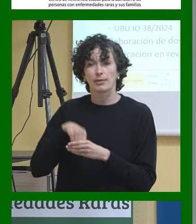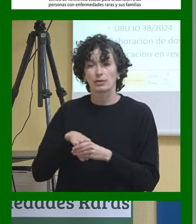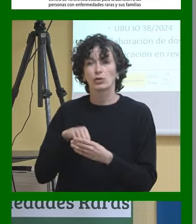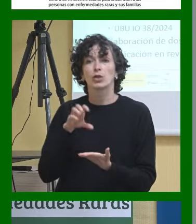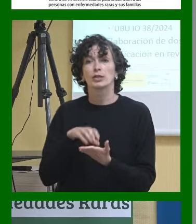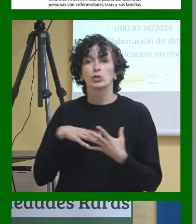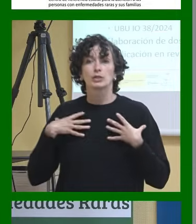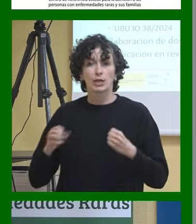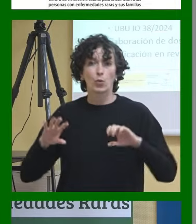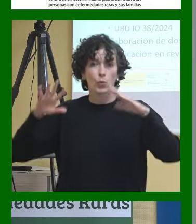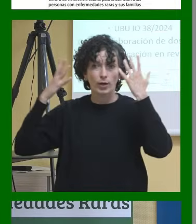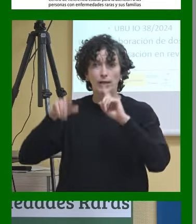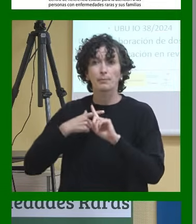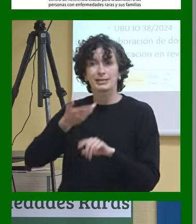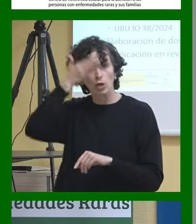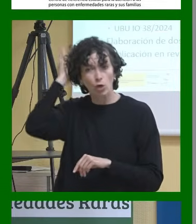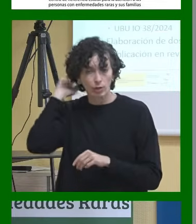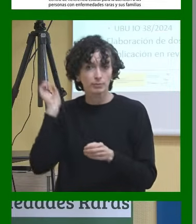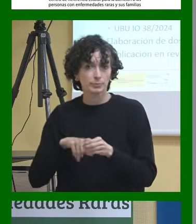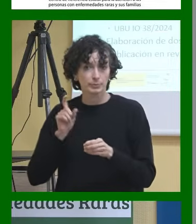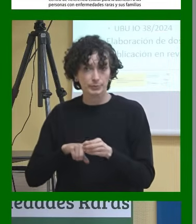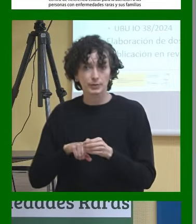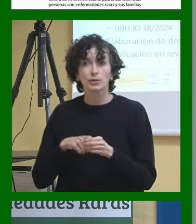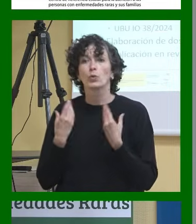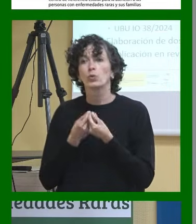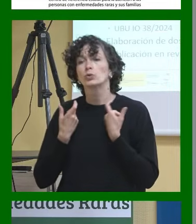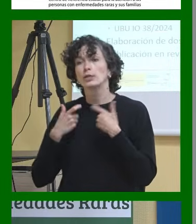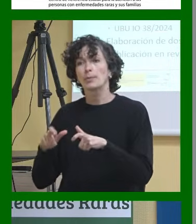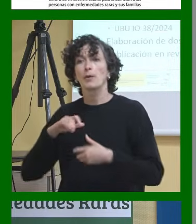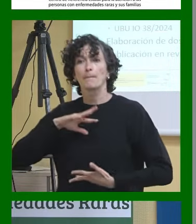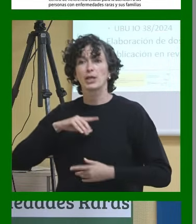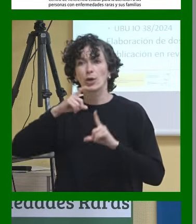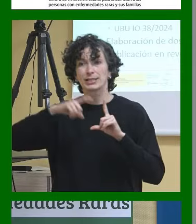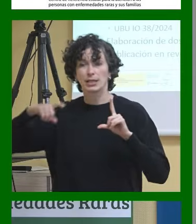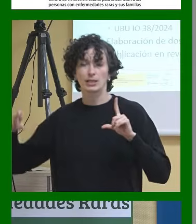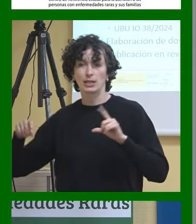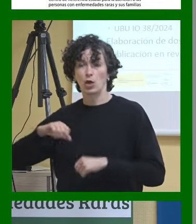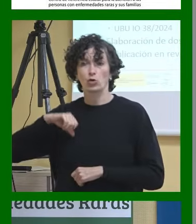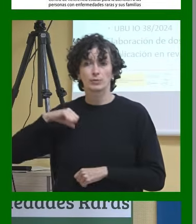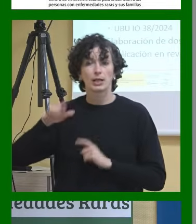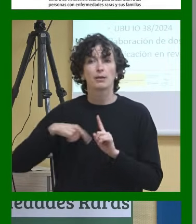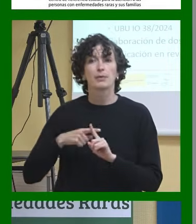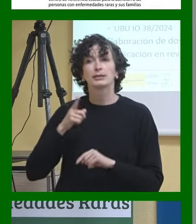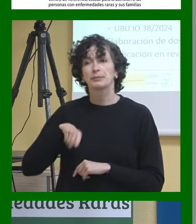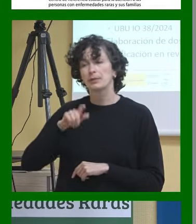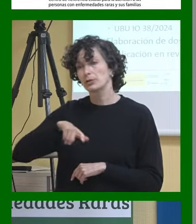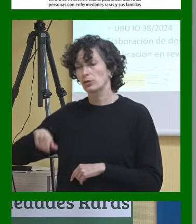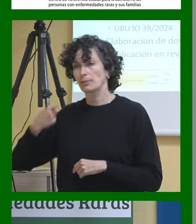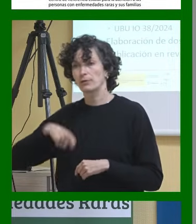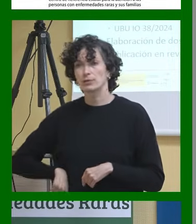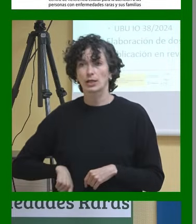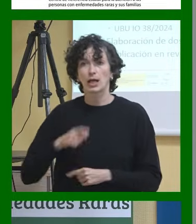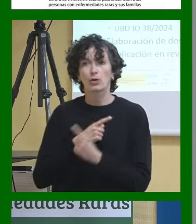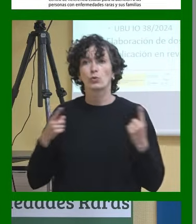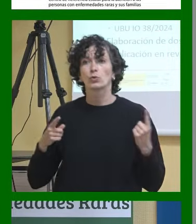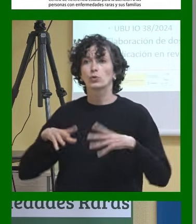Las Huelgas y de García Lorca, con el Departamento de Bioestadística del hospital y con algunos profesionales de la